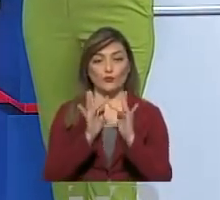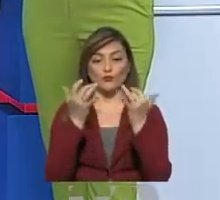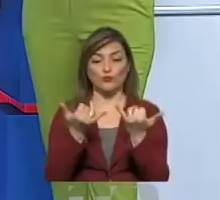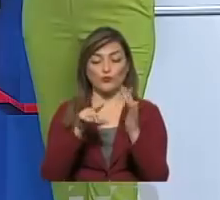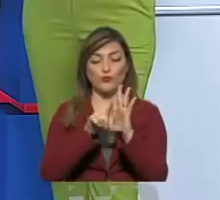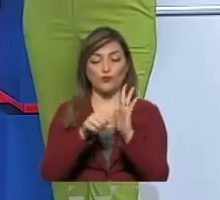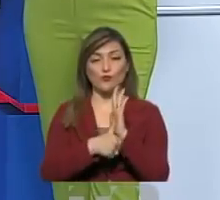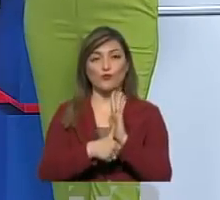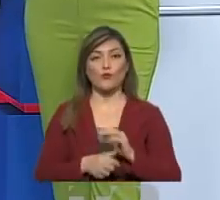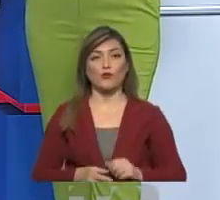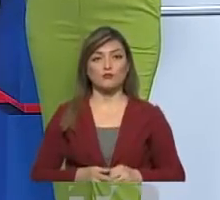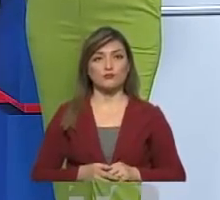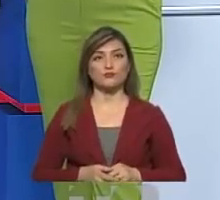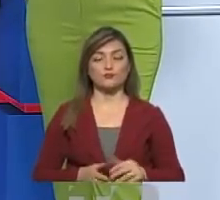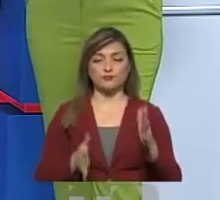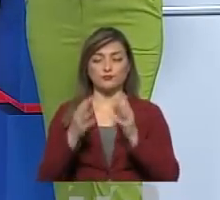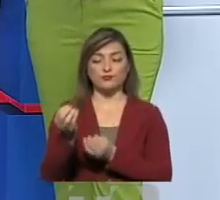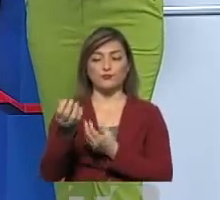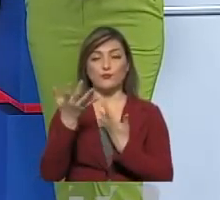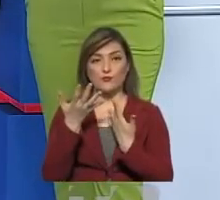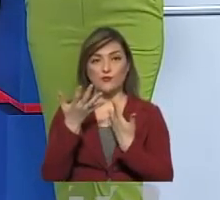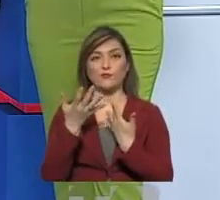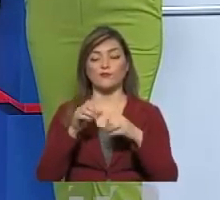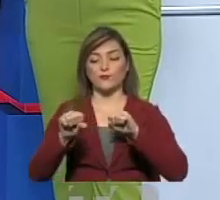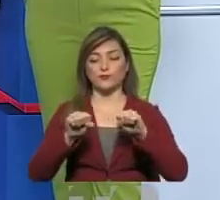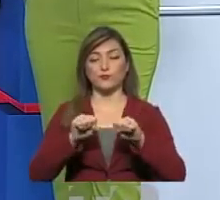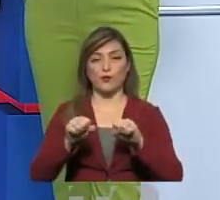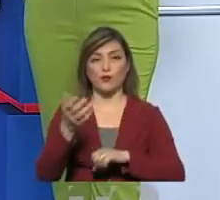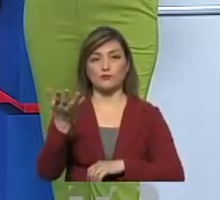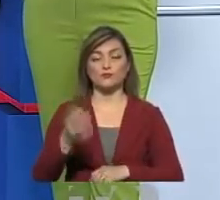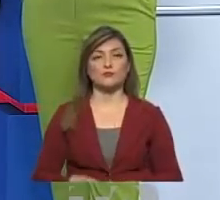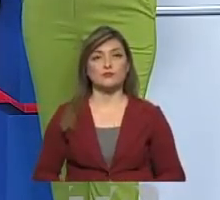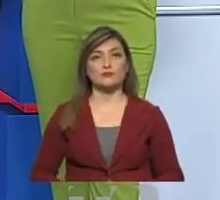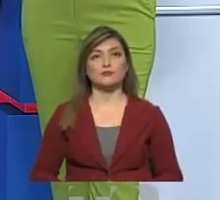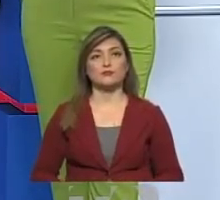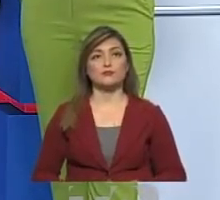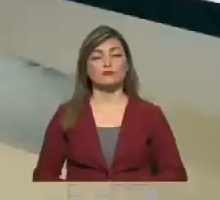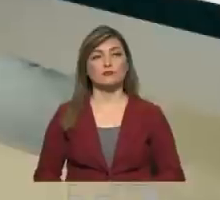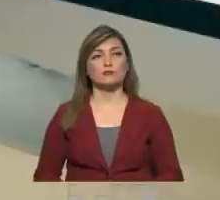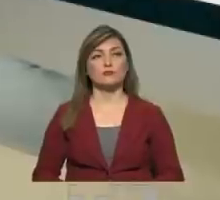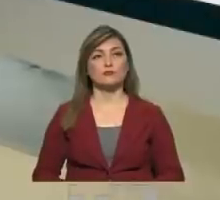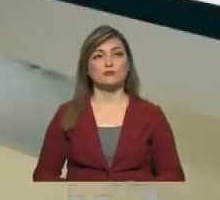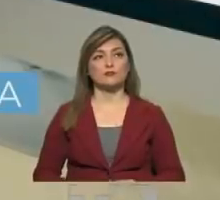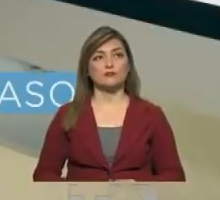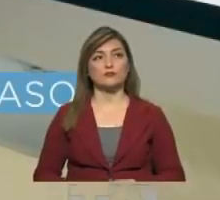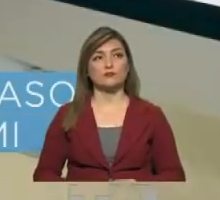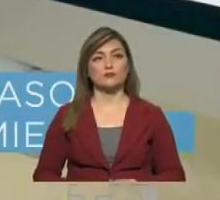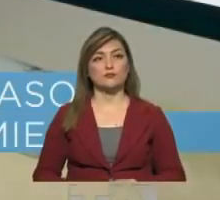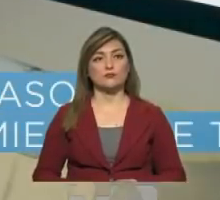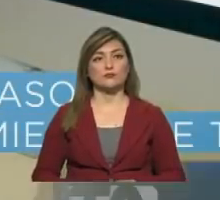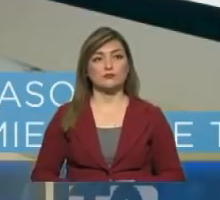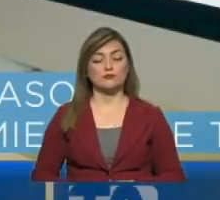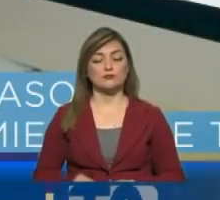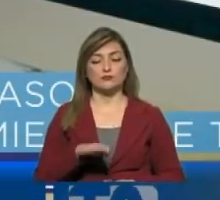contactamos con el registro civil y presten atención cómo ustedes pueden realizar el trámite para casarse. Paso a paso, agendamiento